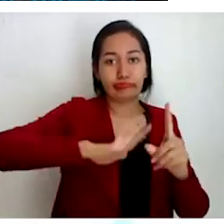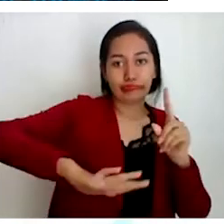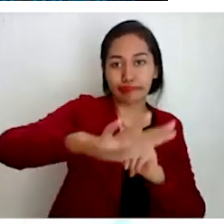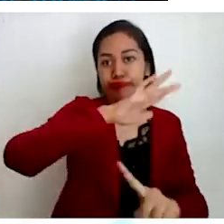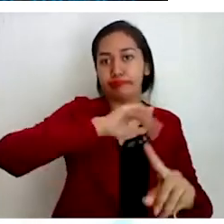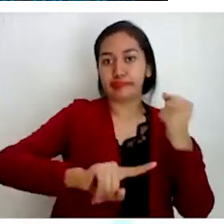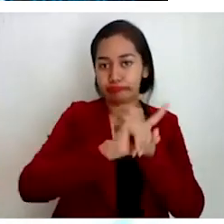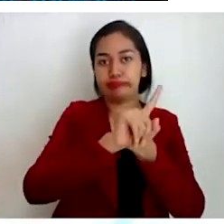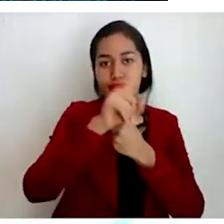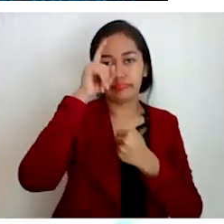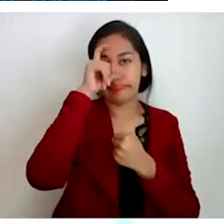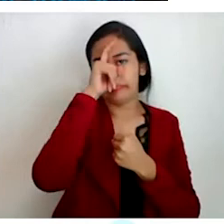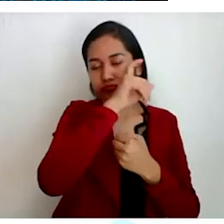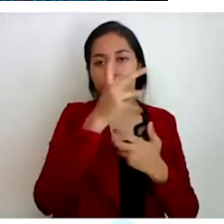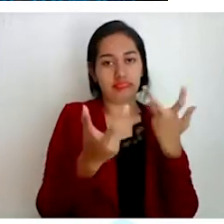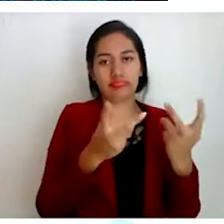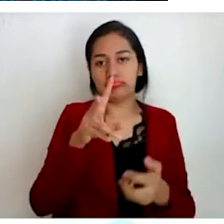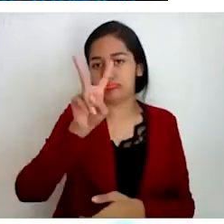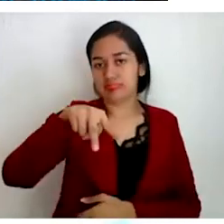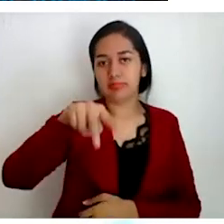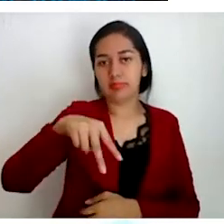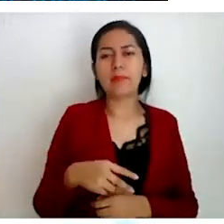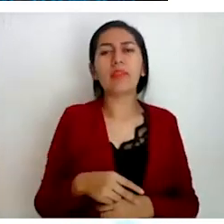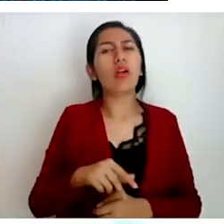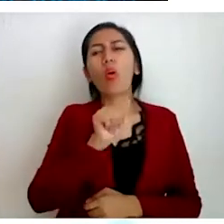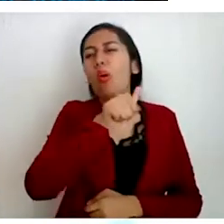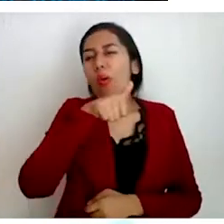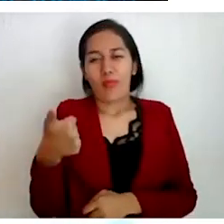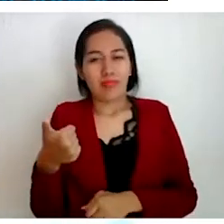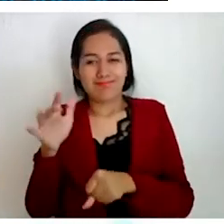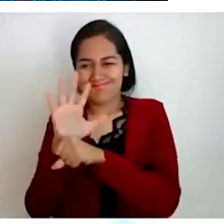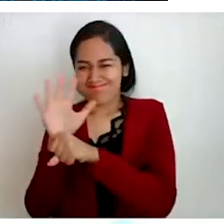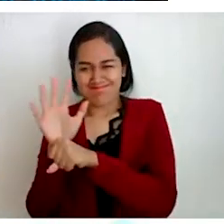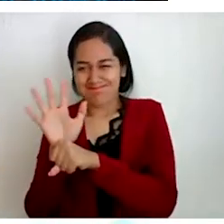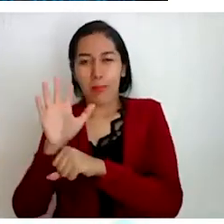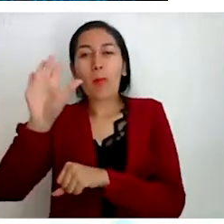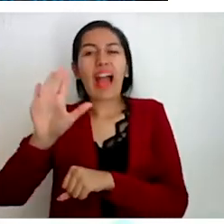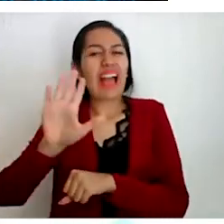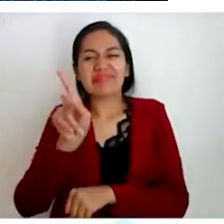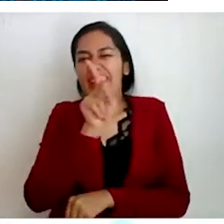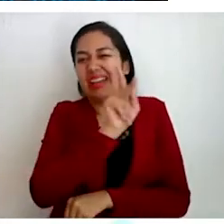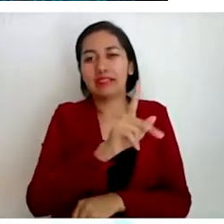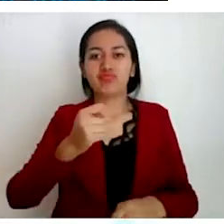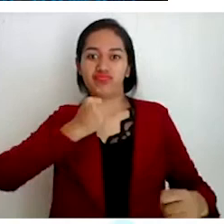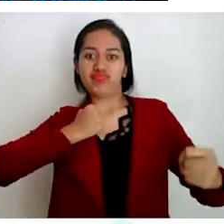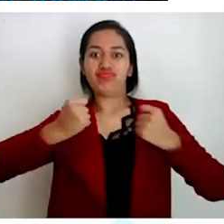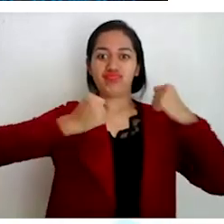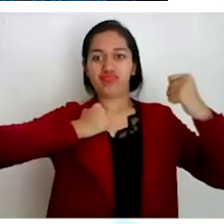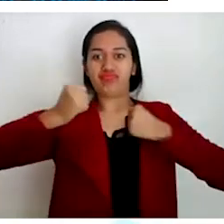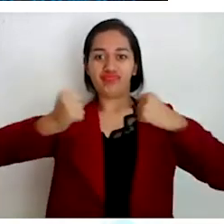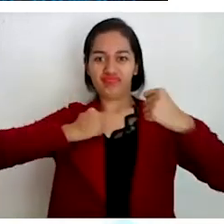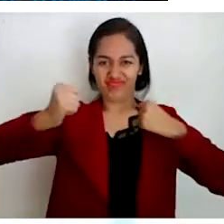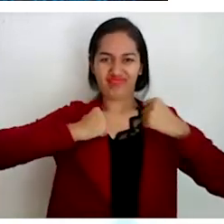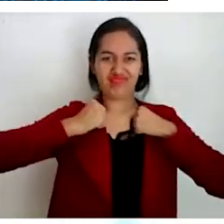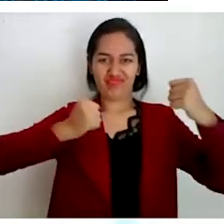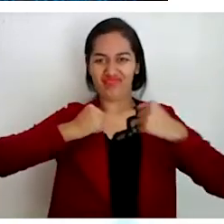es El planeta de los simios, ¿no? Es un poco lo mismo. Ahí está caminando Charlton Heston nuevamente, era